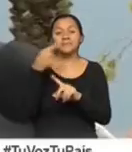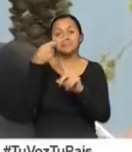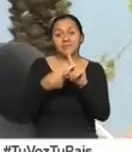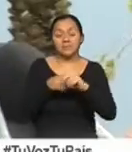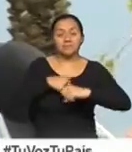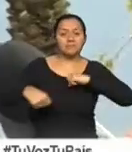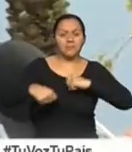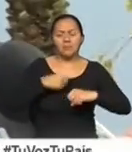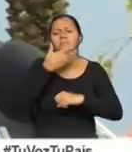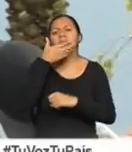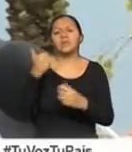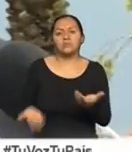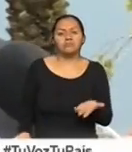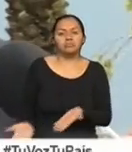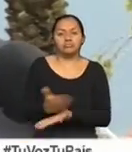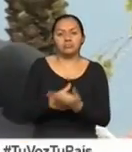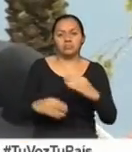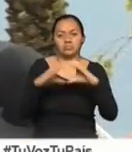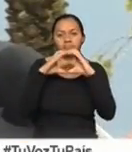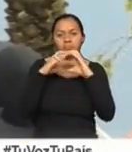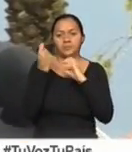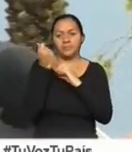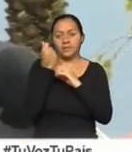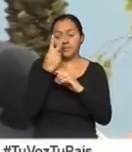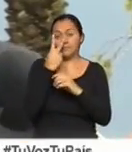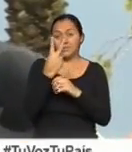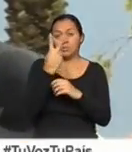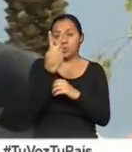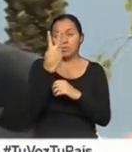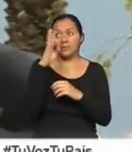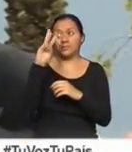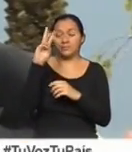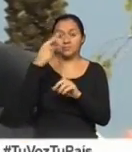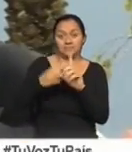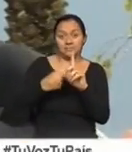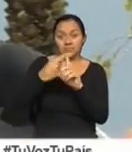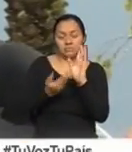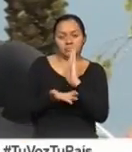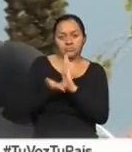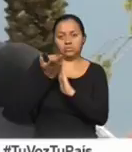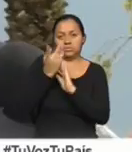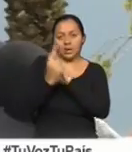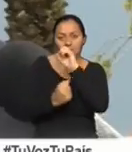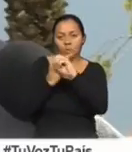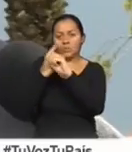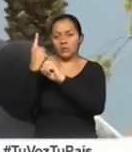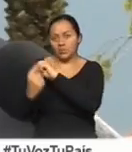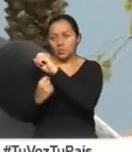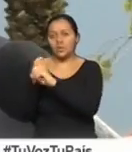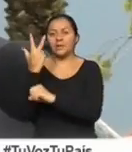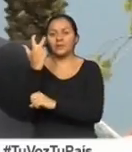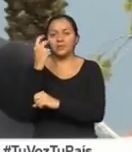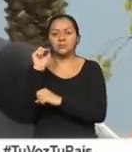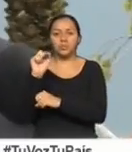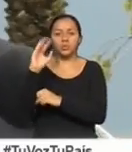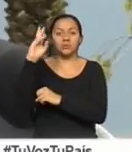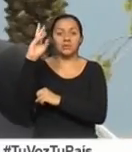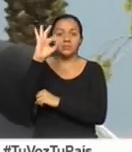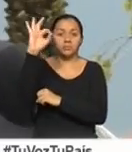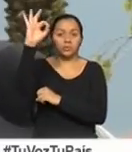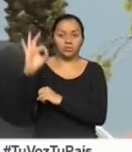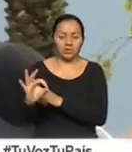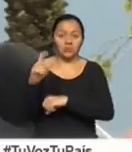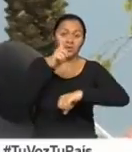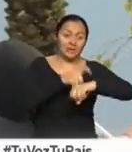sido el mejor mes de recaudación en los últimos 46 meses con un crecimiento interanual del 13.6 por ciento y en el periodo acumulado